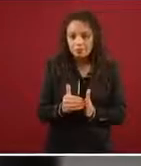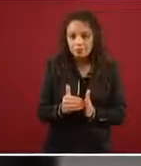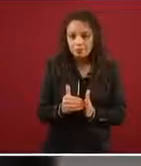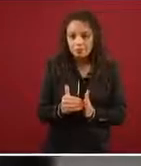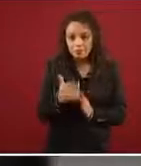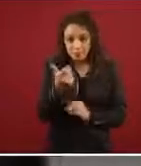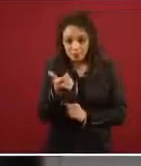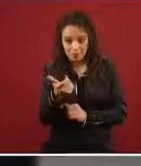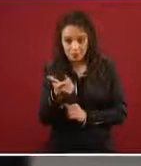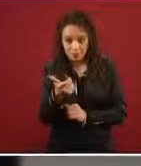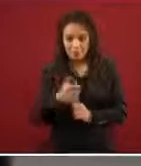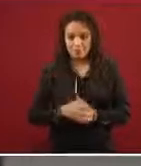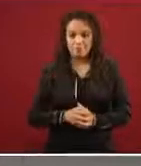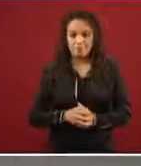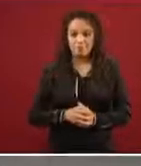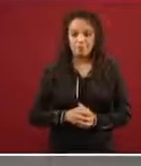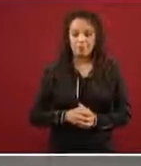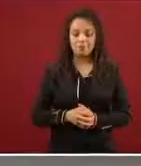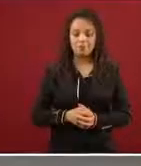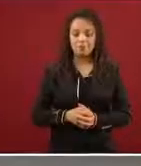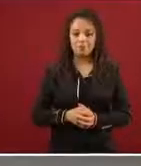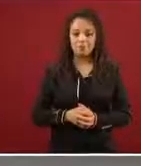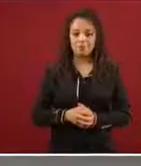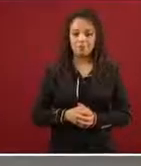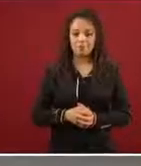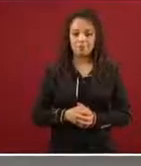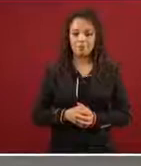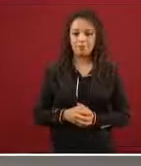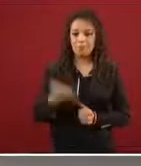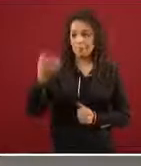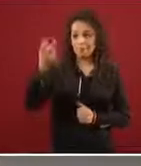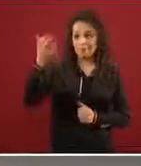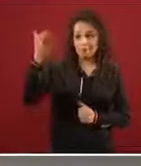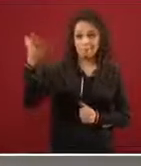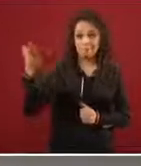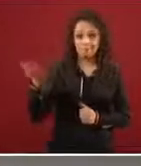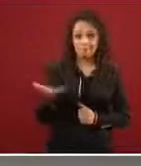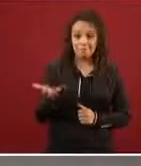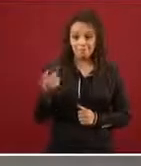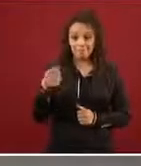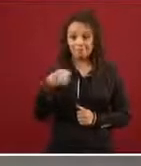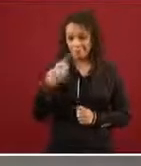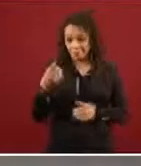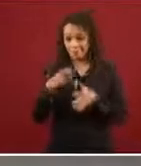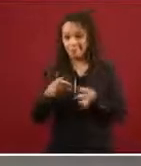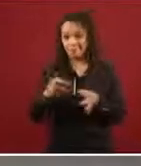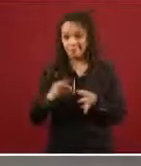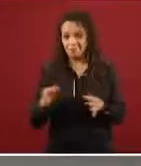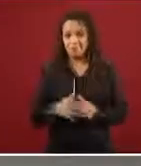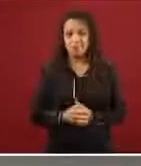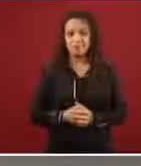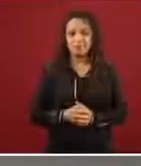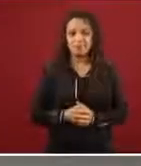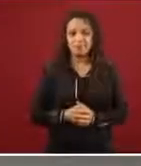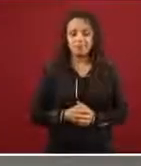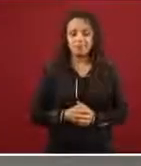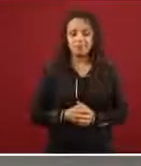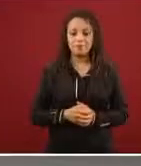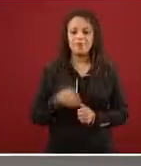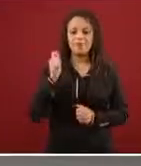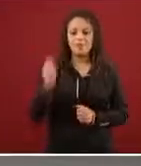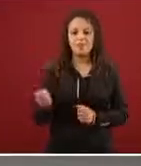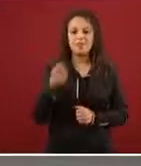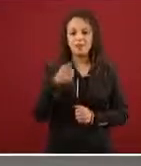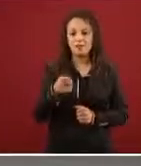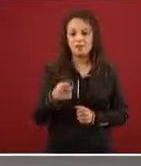de pesos. Y esta operación a la que hago referencia significó una utilidad,